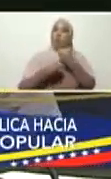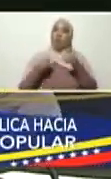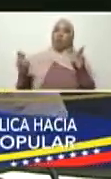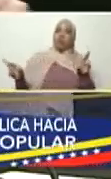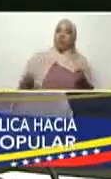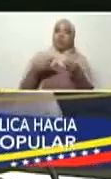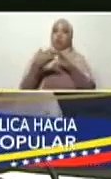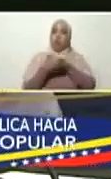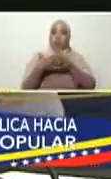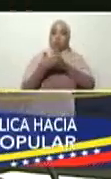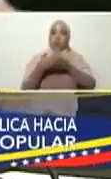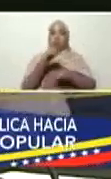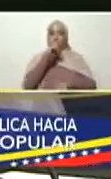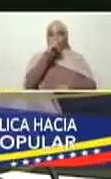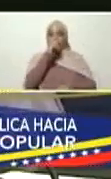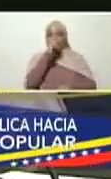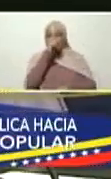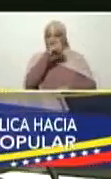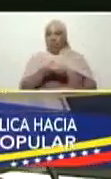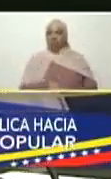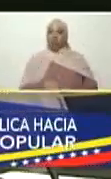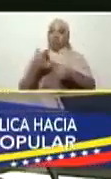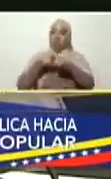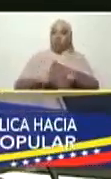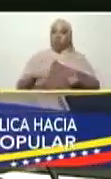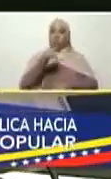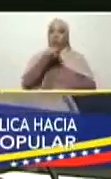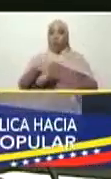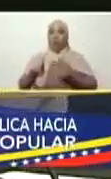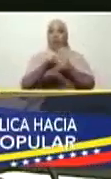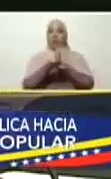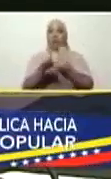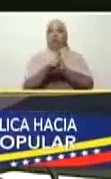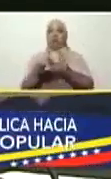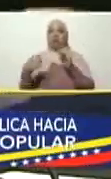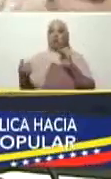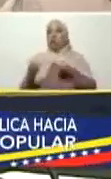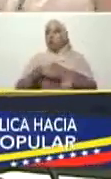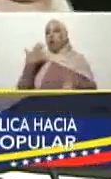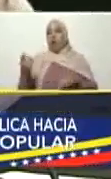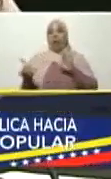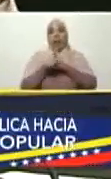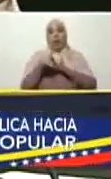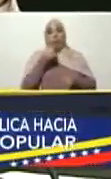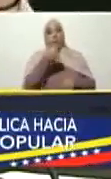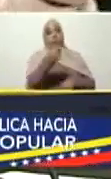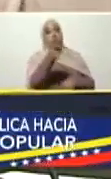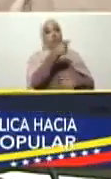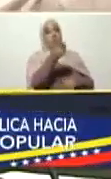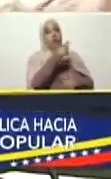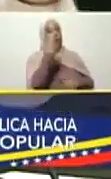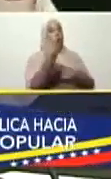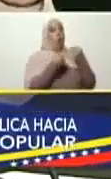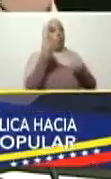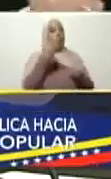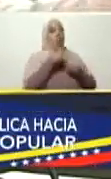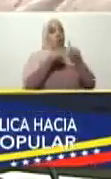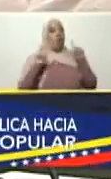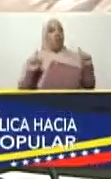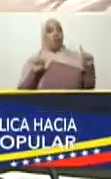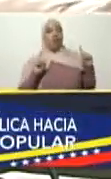resuelto cosas de manera distinta a la que dice la ley, porque por la vía legal no se puede y ellos le han buscado la vuelta de manera